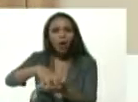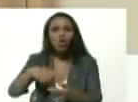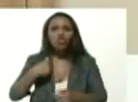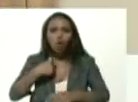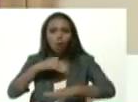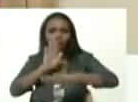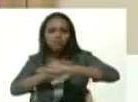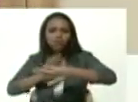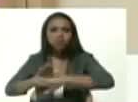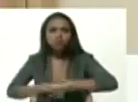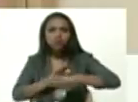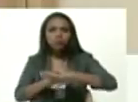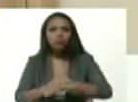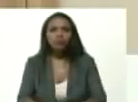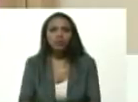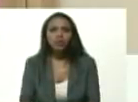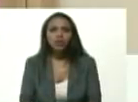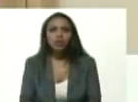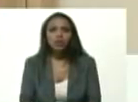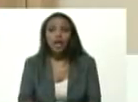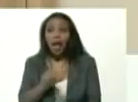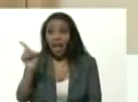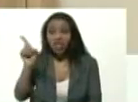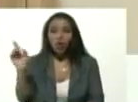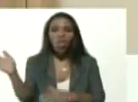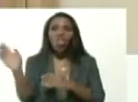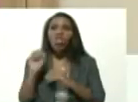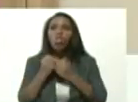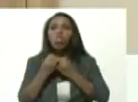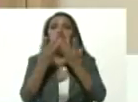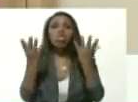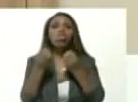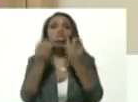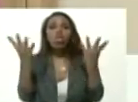anuncian, lo anuncian.